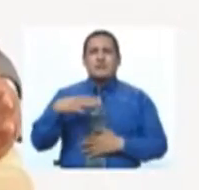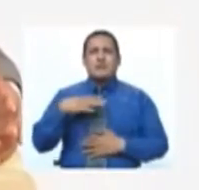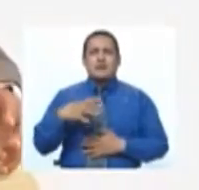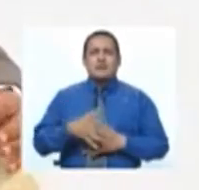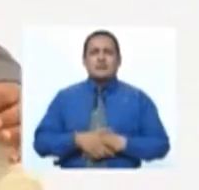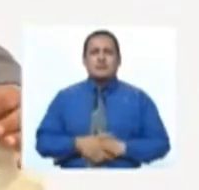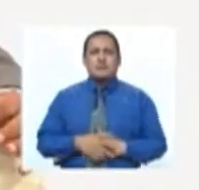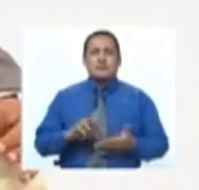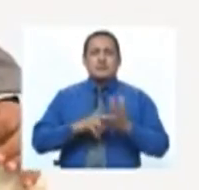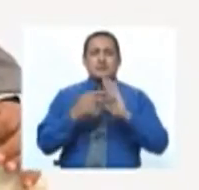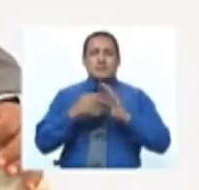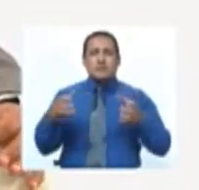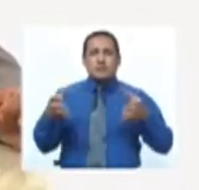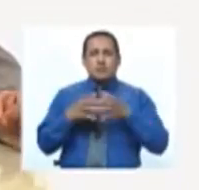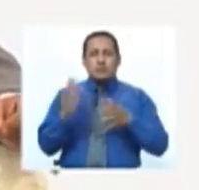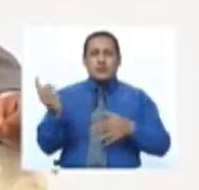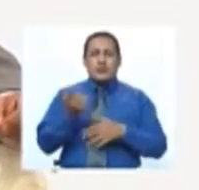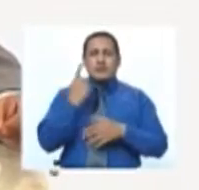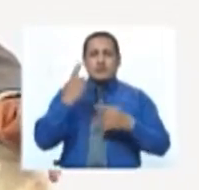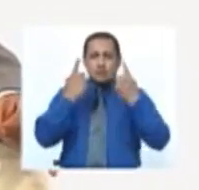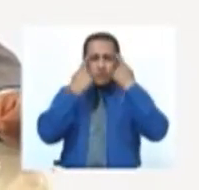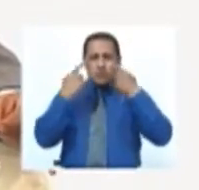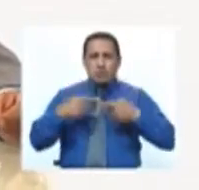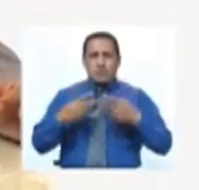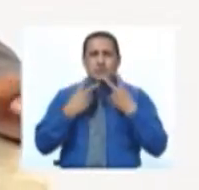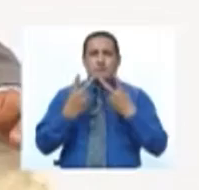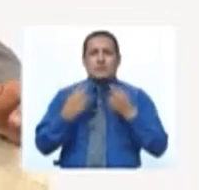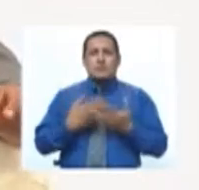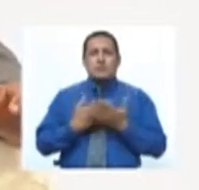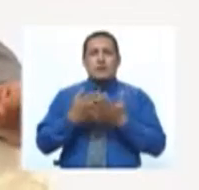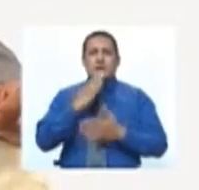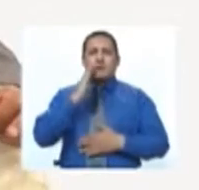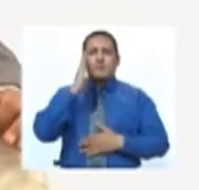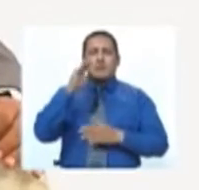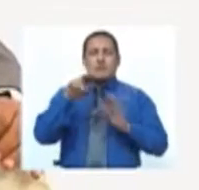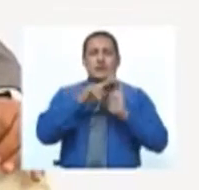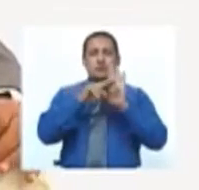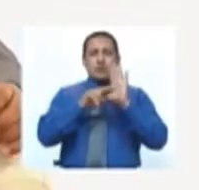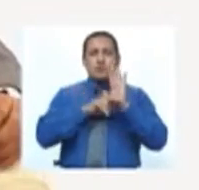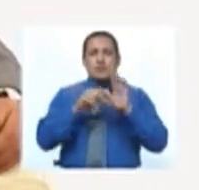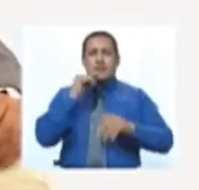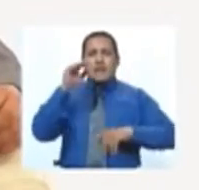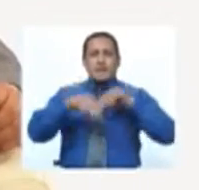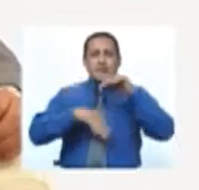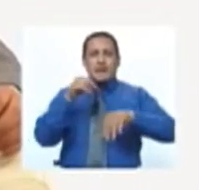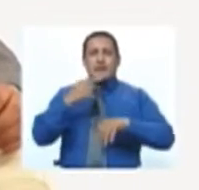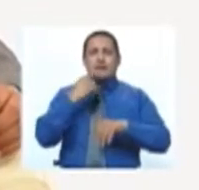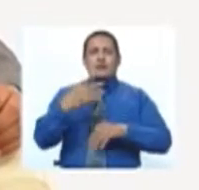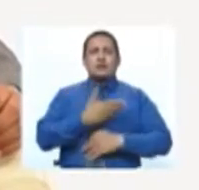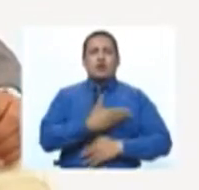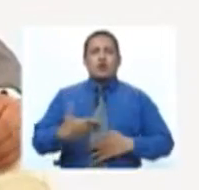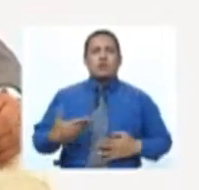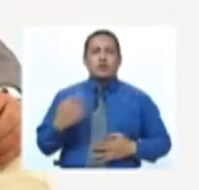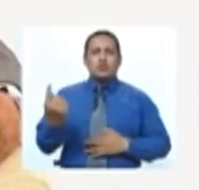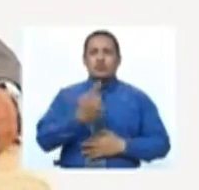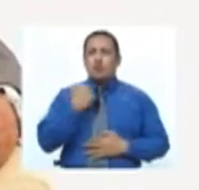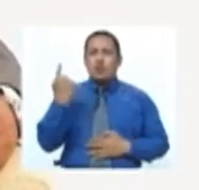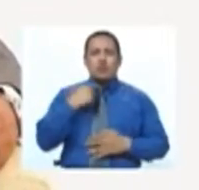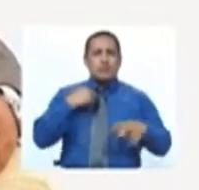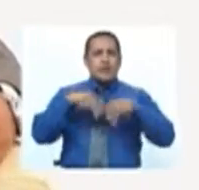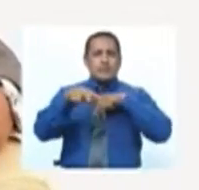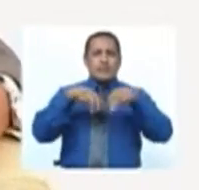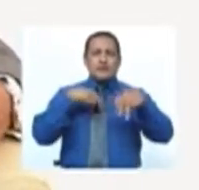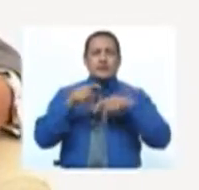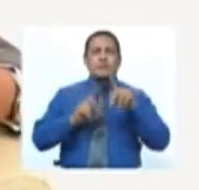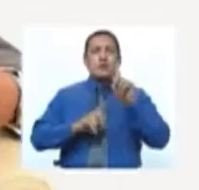privadas. Y en puridad, en concepto y conforme a norma, las playas son públicas. Lo que sucede